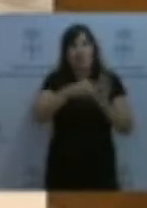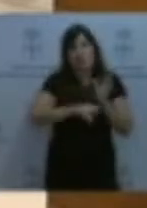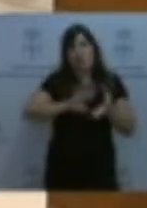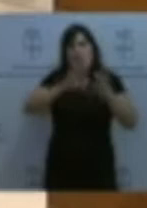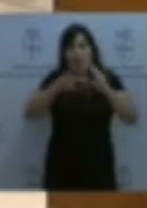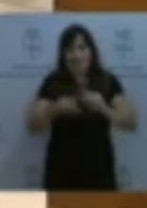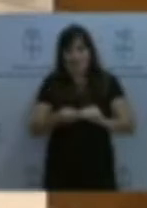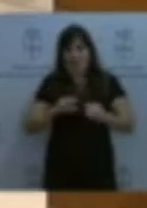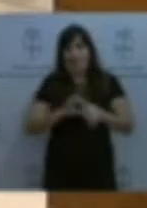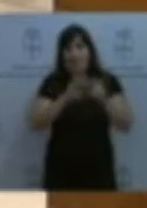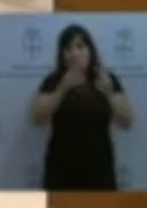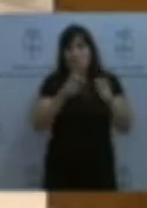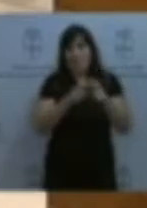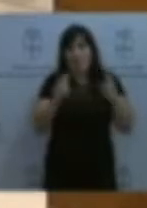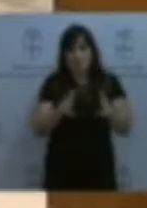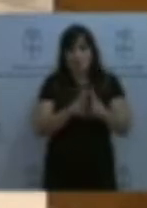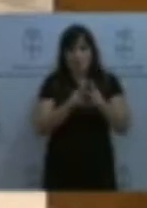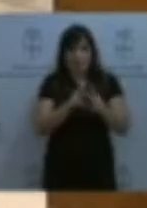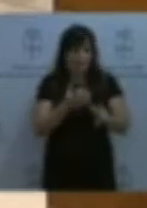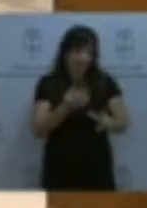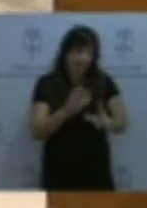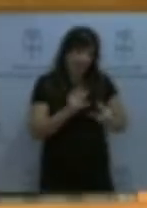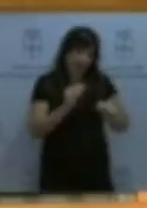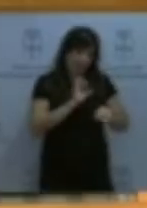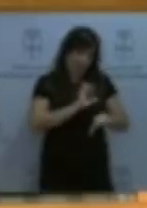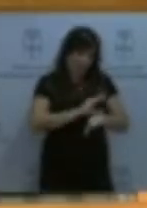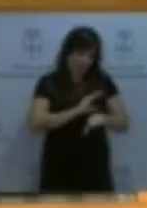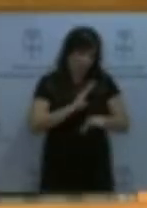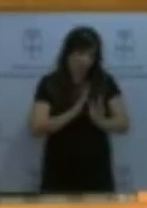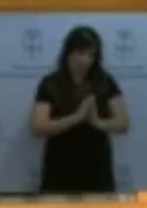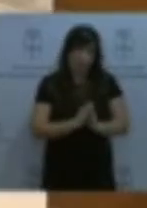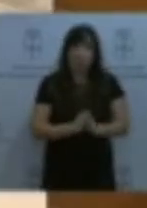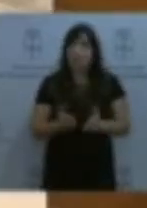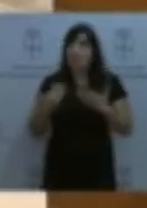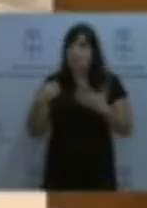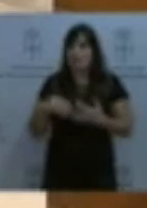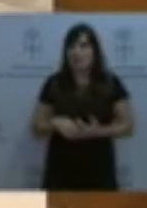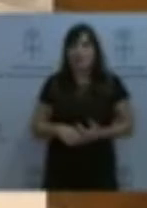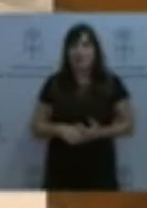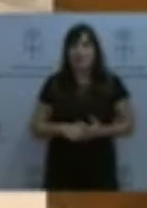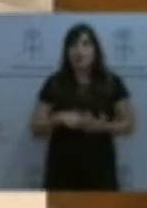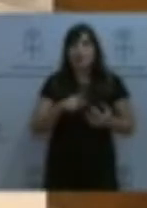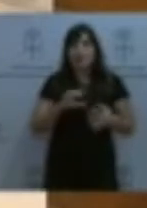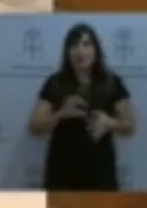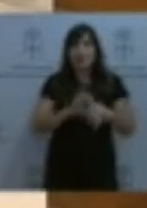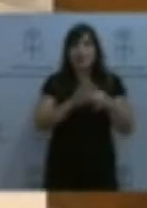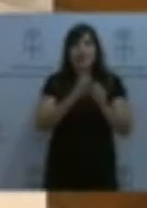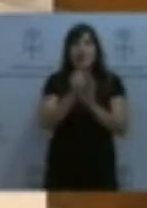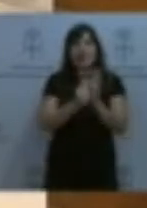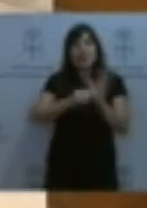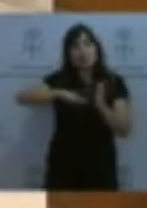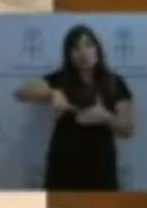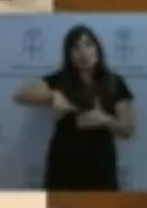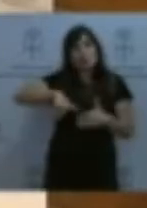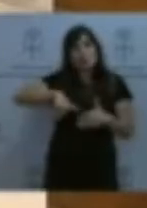consejero, le ruego vaya concluyendo. Un minuto. Gracias, presidente. En este sentido, según los últimos datos, están acogidos al nuevo bono